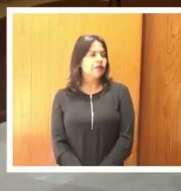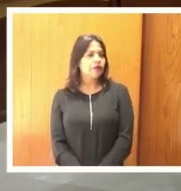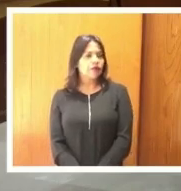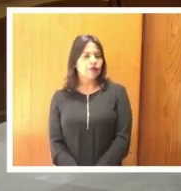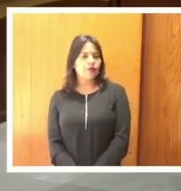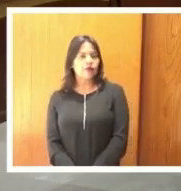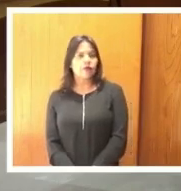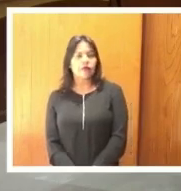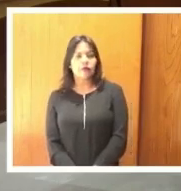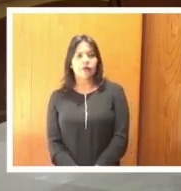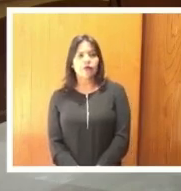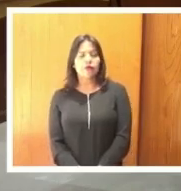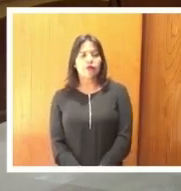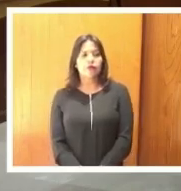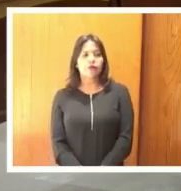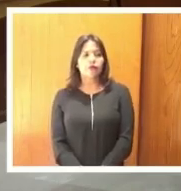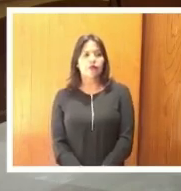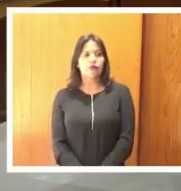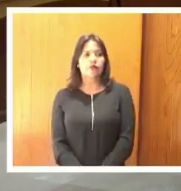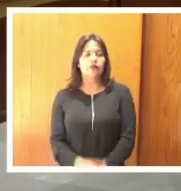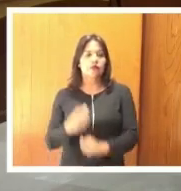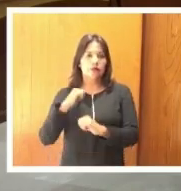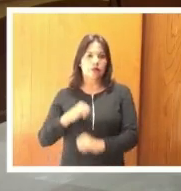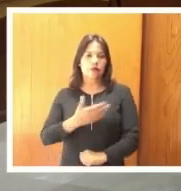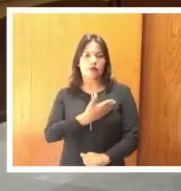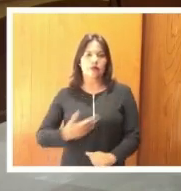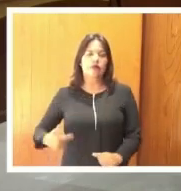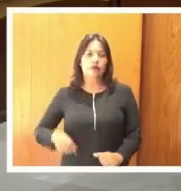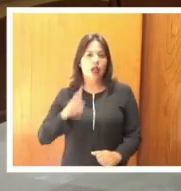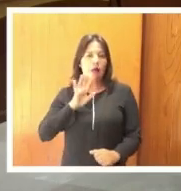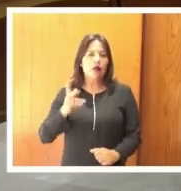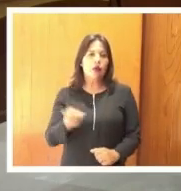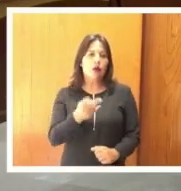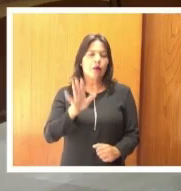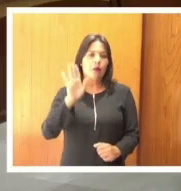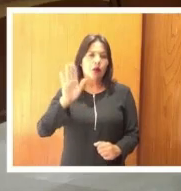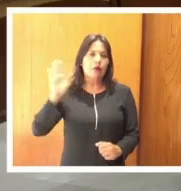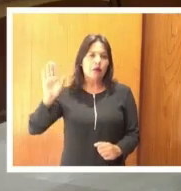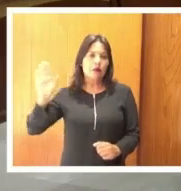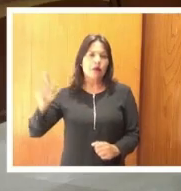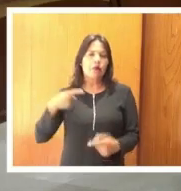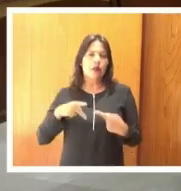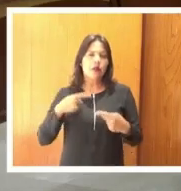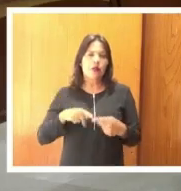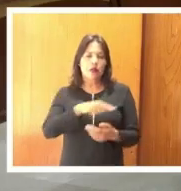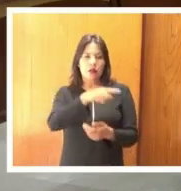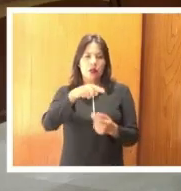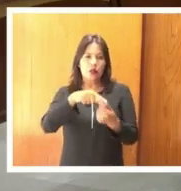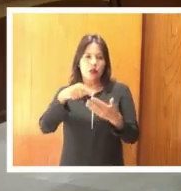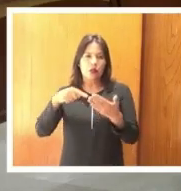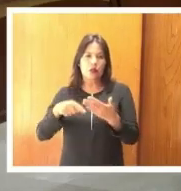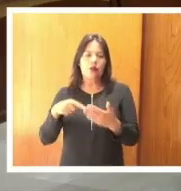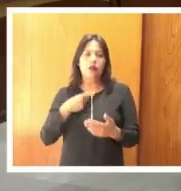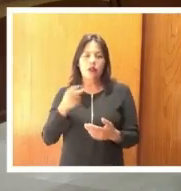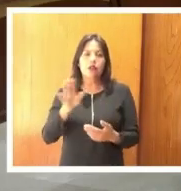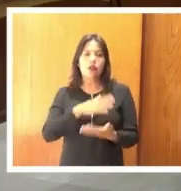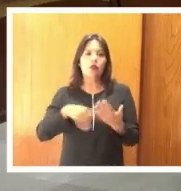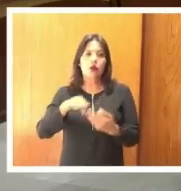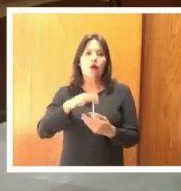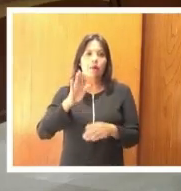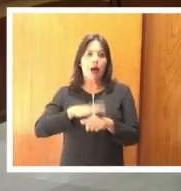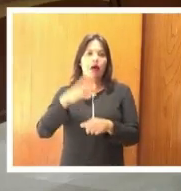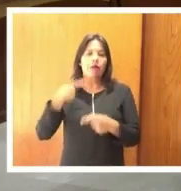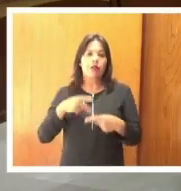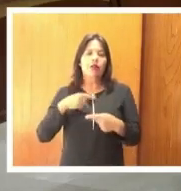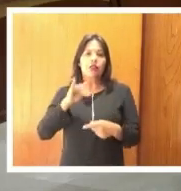del comisionado Parra. Y comisionado presidente, le informo que una vez recabada la votación nominal de los integrantes del pleno, se aprueba por mayoría de votos el proyecto